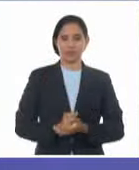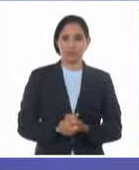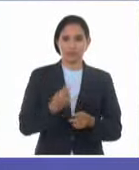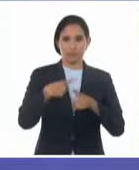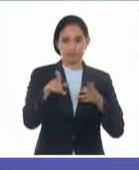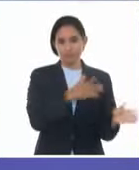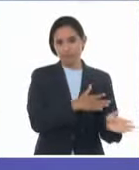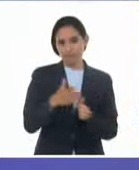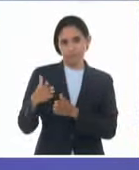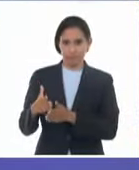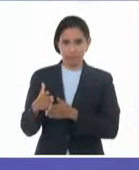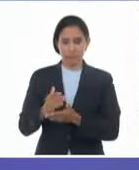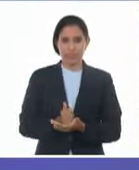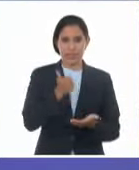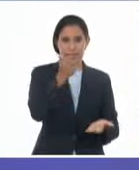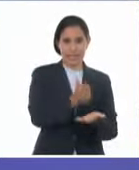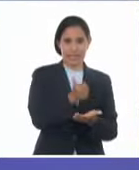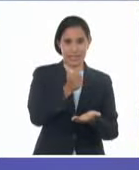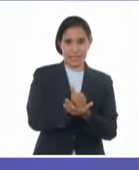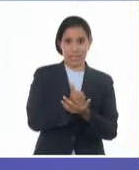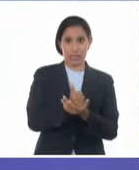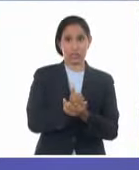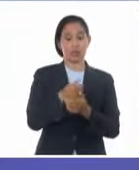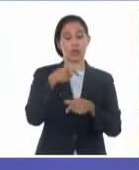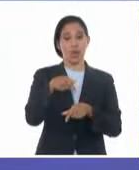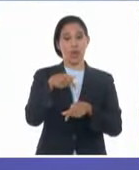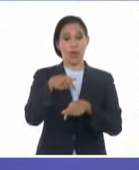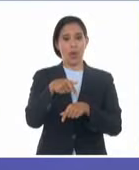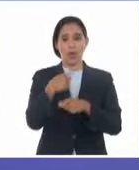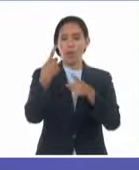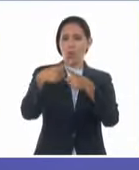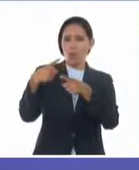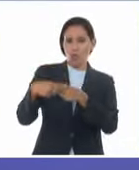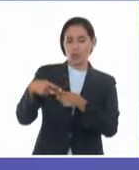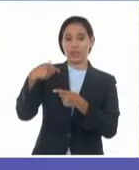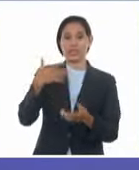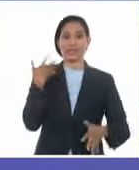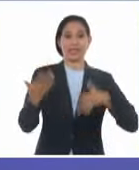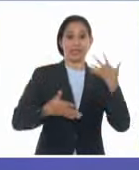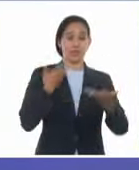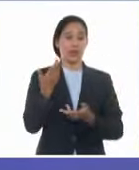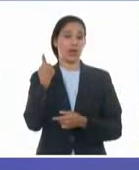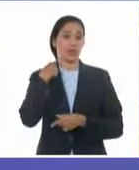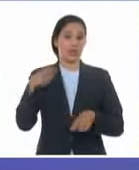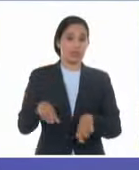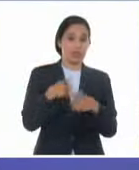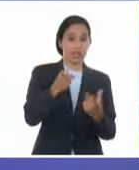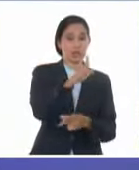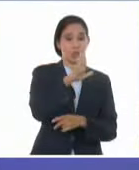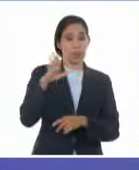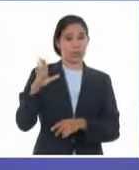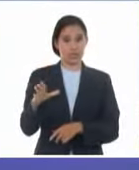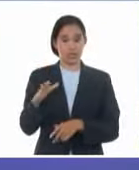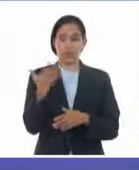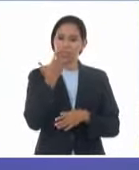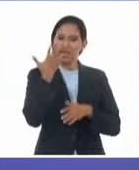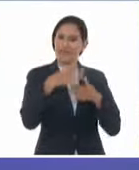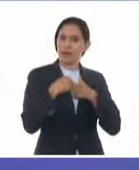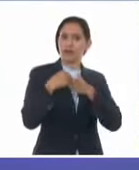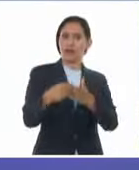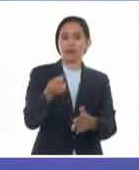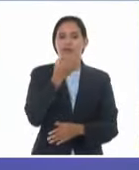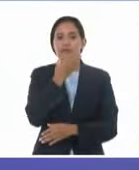Nacional de Sanidad Agropecuaria, CENSA, celebró hoy su aniversario 55 de fundado por el comandante en jefe Fidel Castro Ruz. La